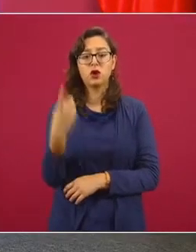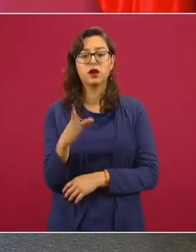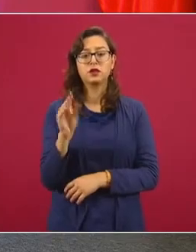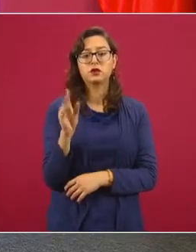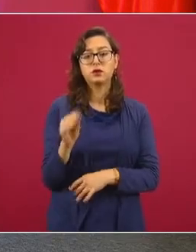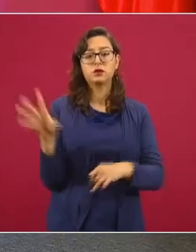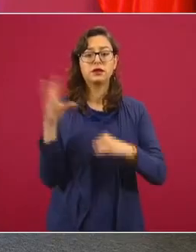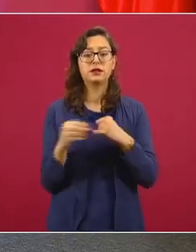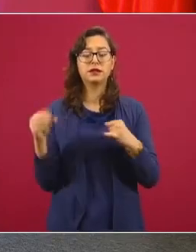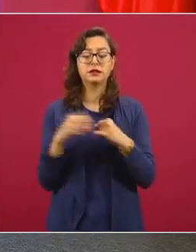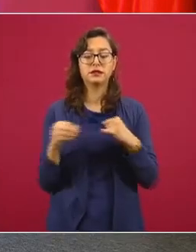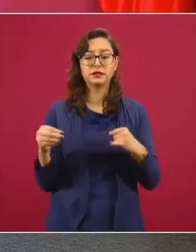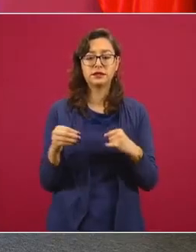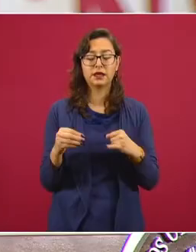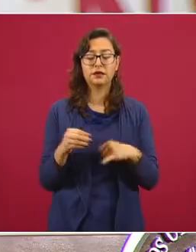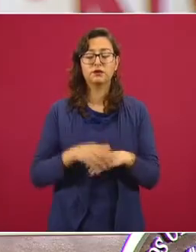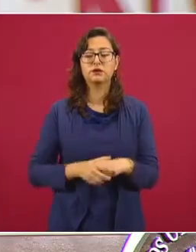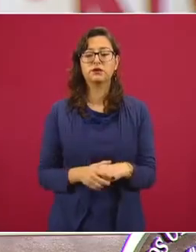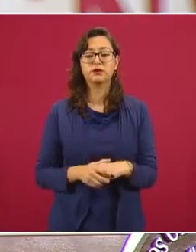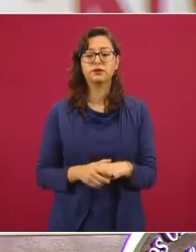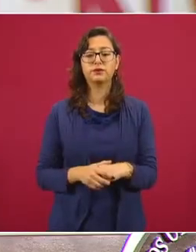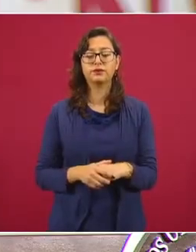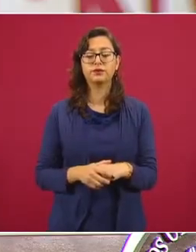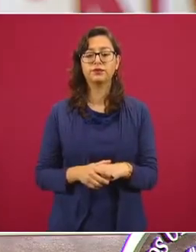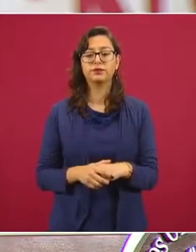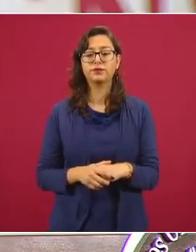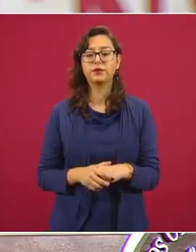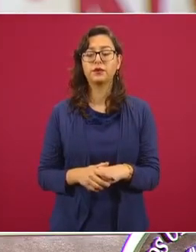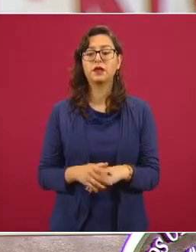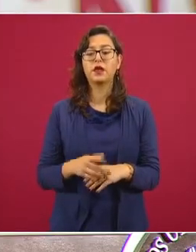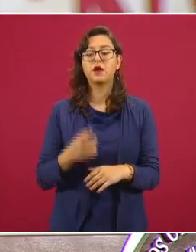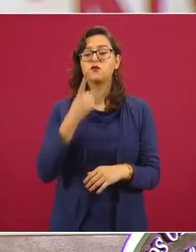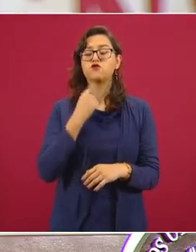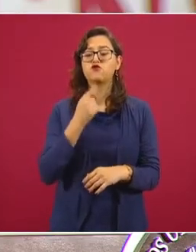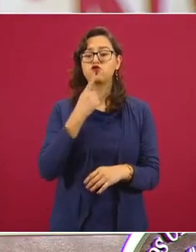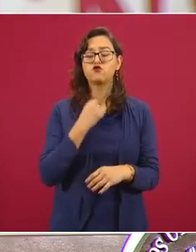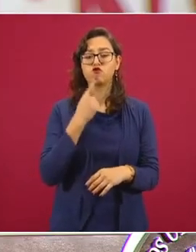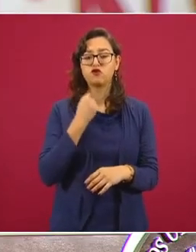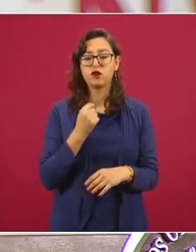$37.90, el precio promedio del la premium,